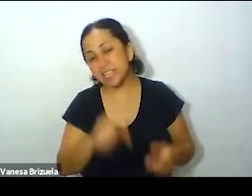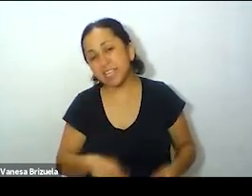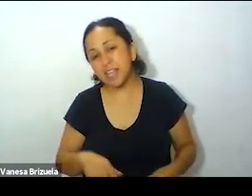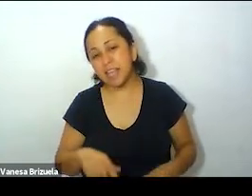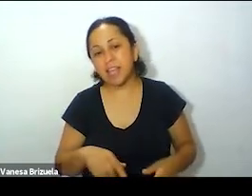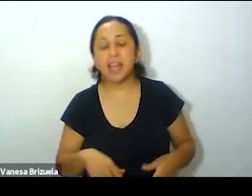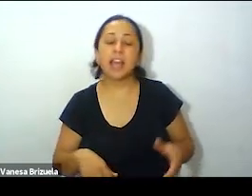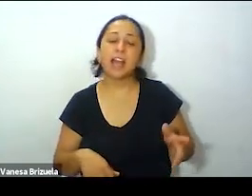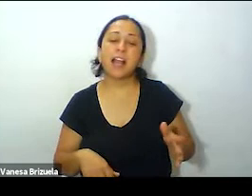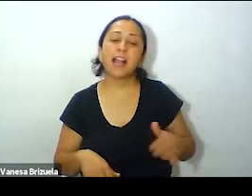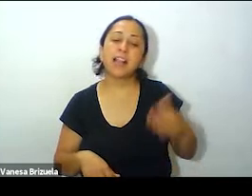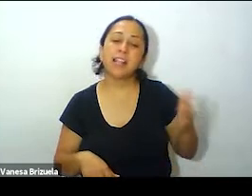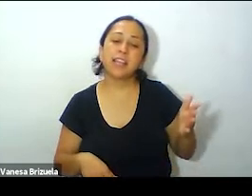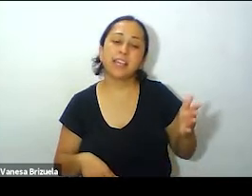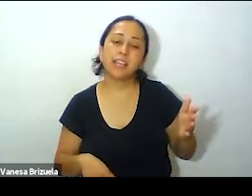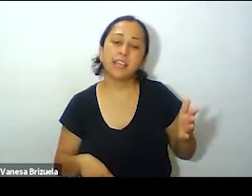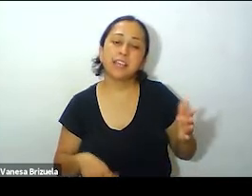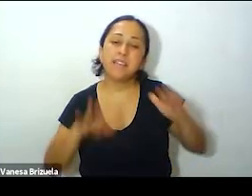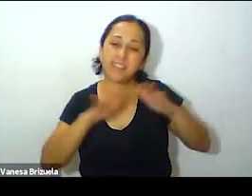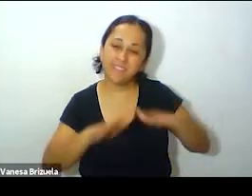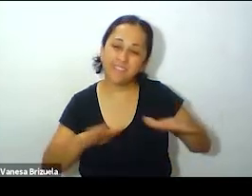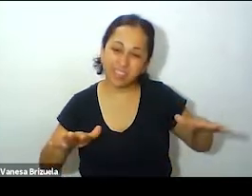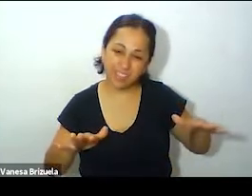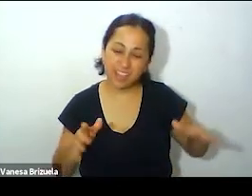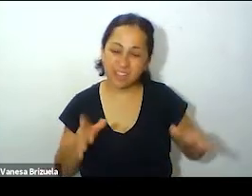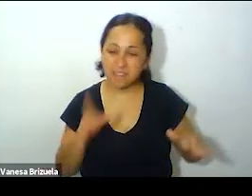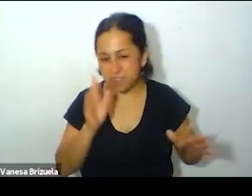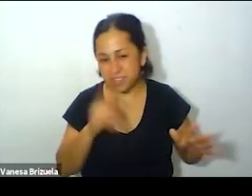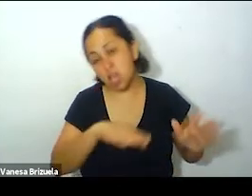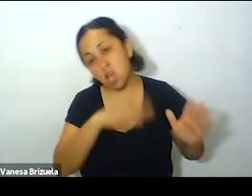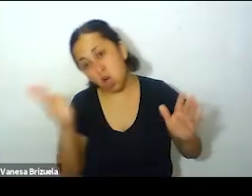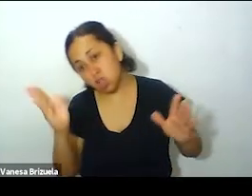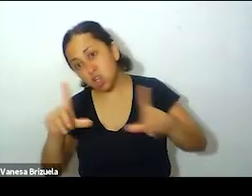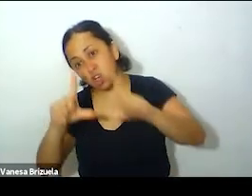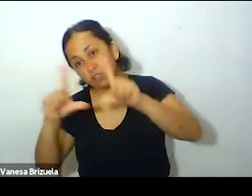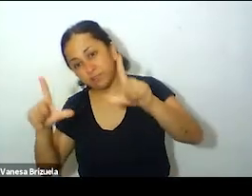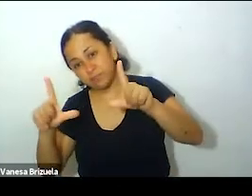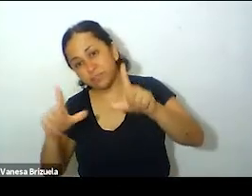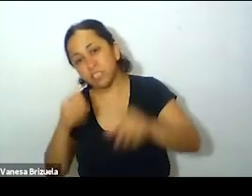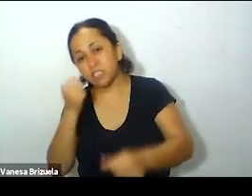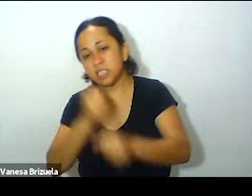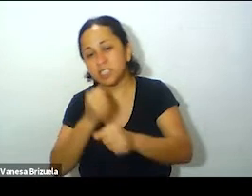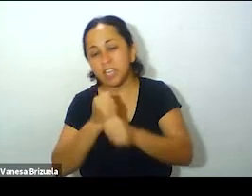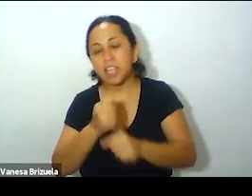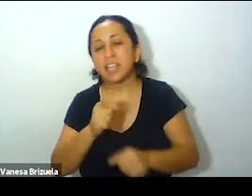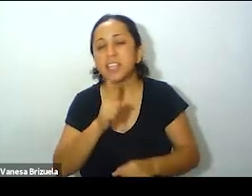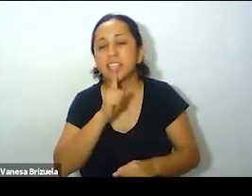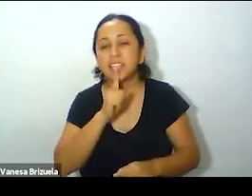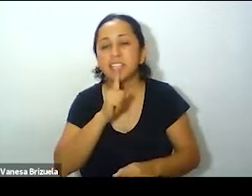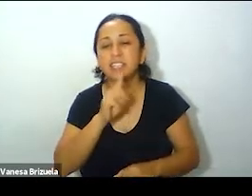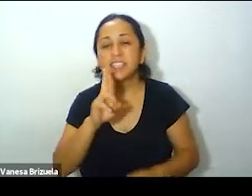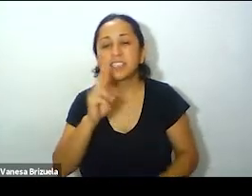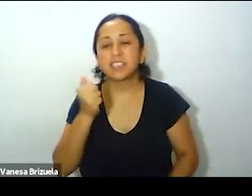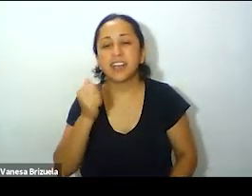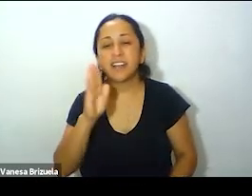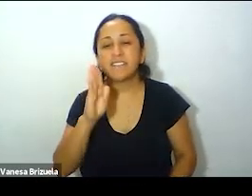este de la izquierda es un poco más infantil y el otro que dice Trabalio